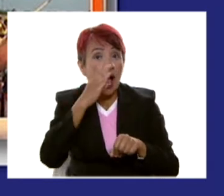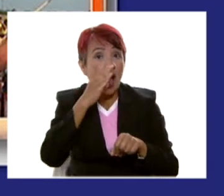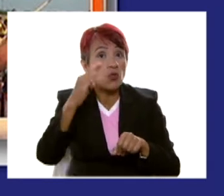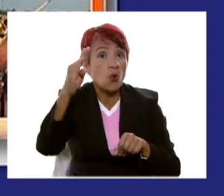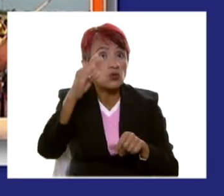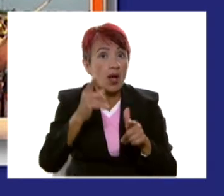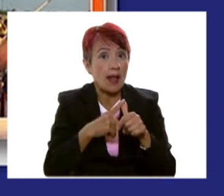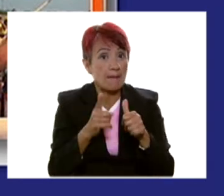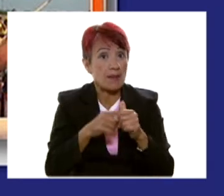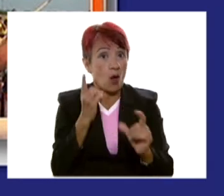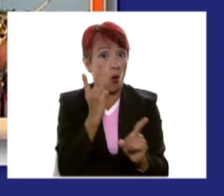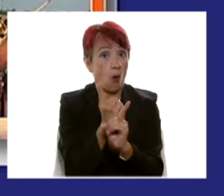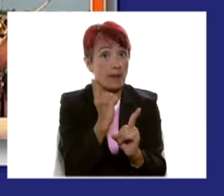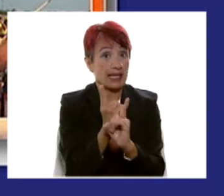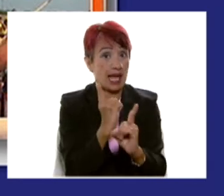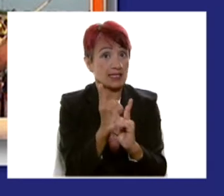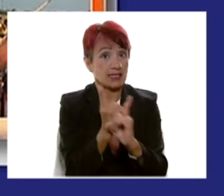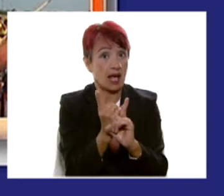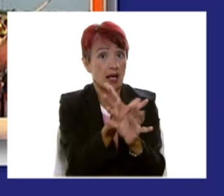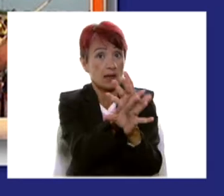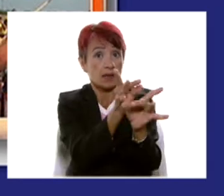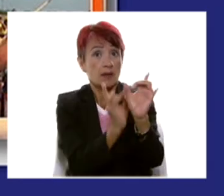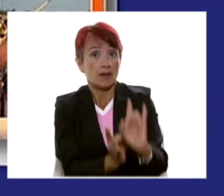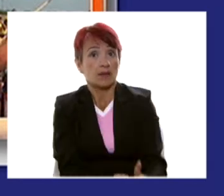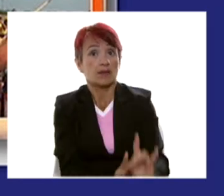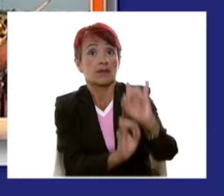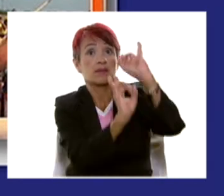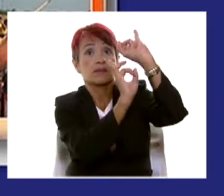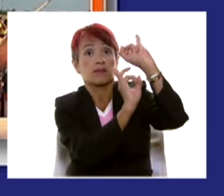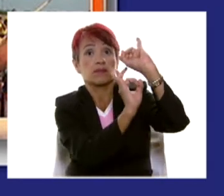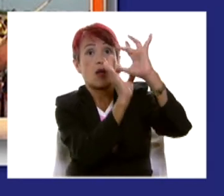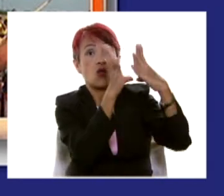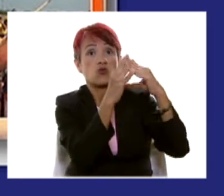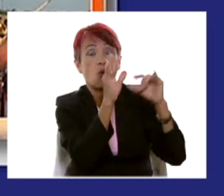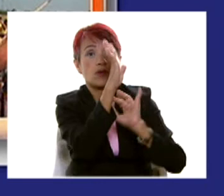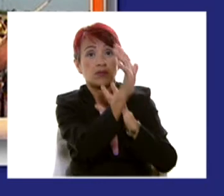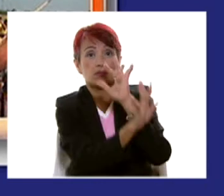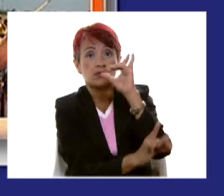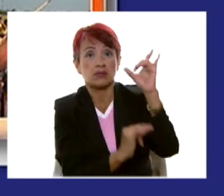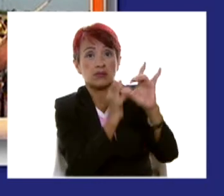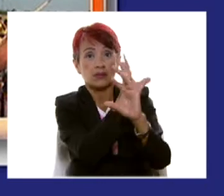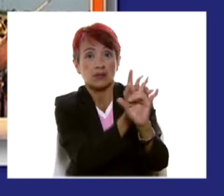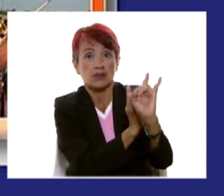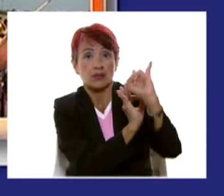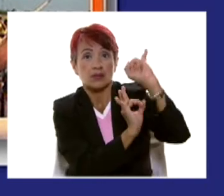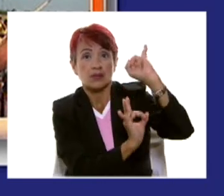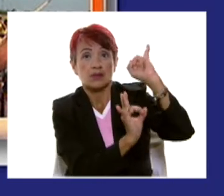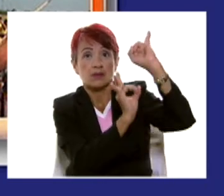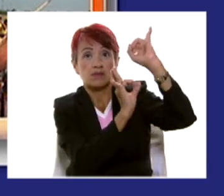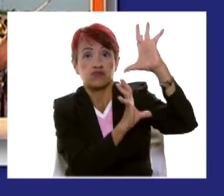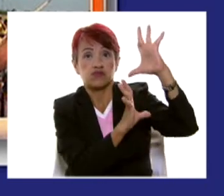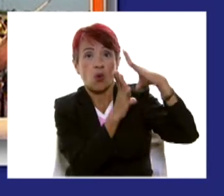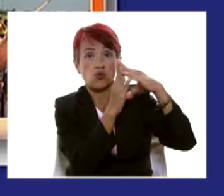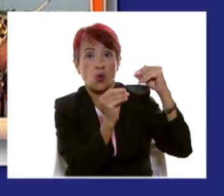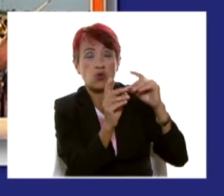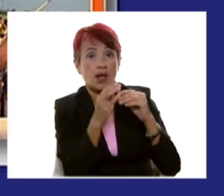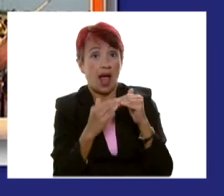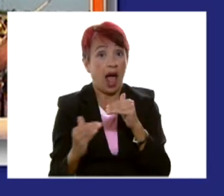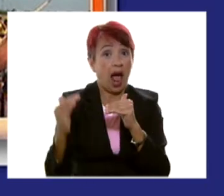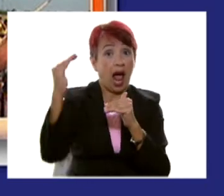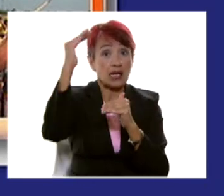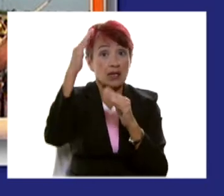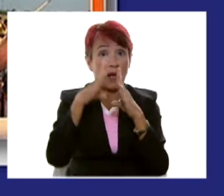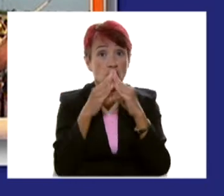El primer competidor lanza la flecha al aire, la flecha se entierra en la tierra y esa será la marca inicial para los otros competidores que